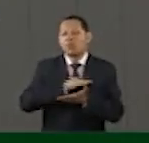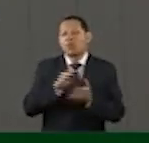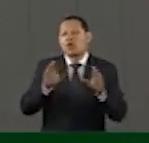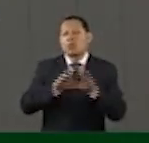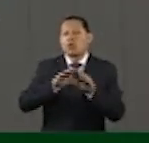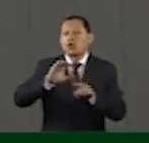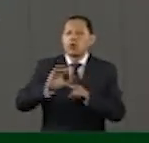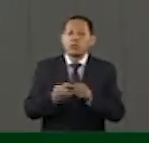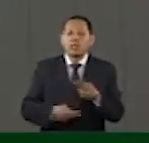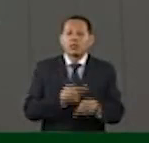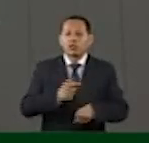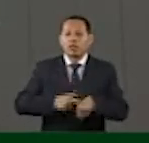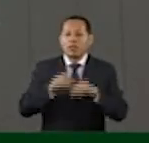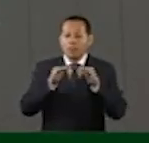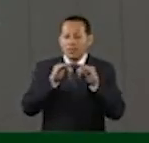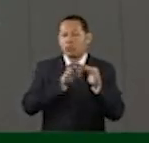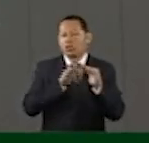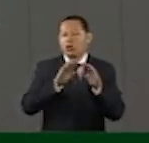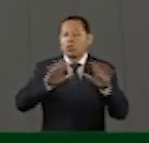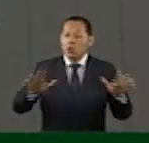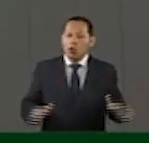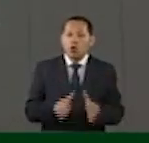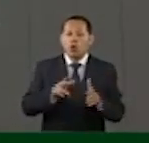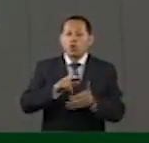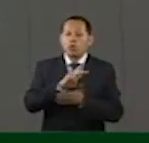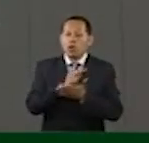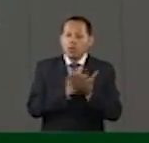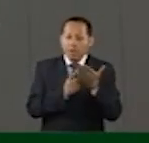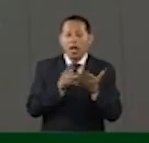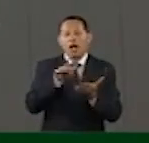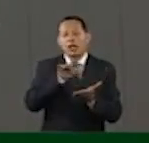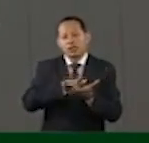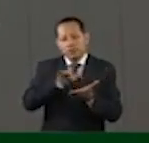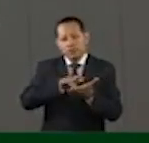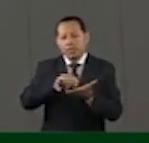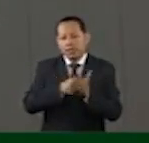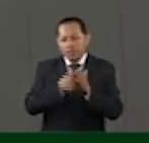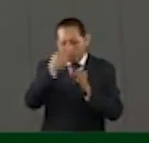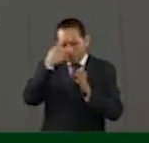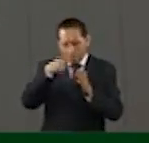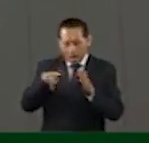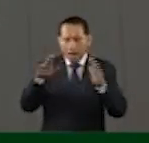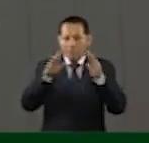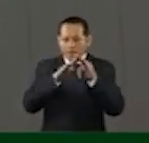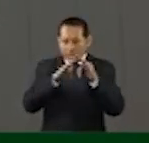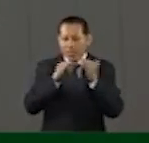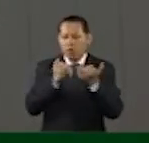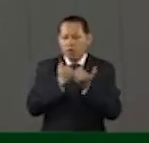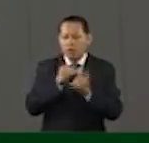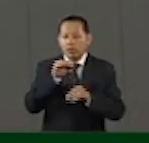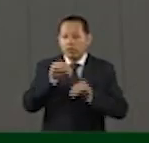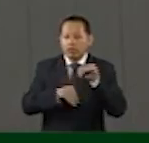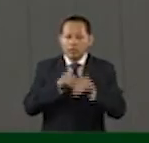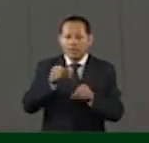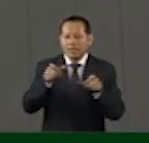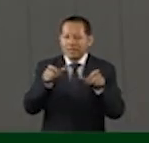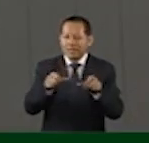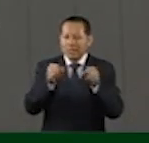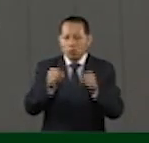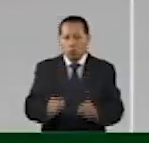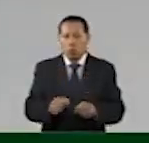la Comisión Nacional de Vivienda la que impulse programas y asistencia técnica para construir viviendas estructuralmente seguras.